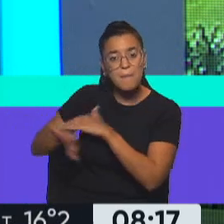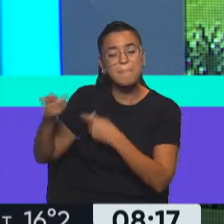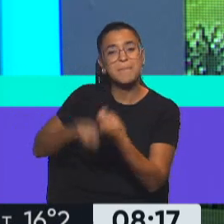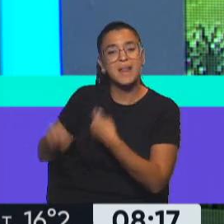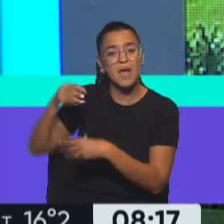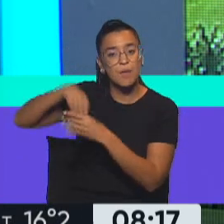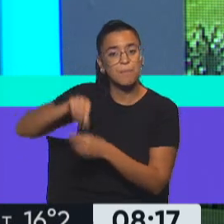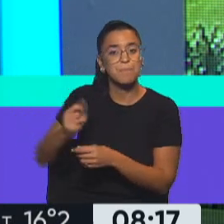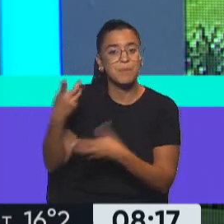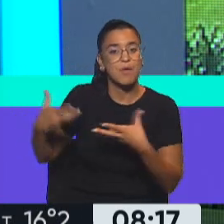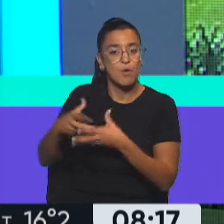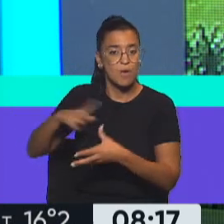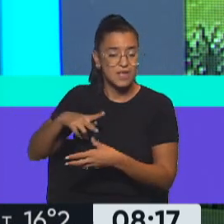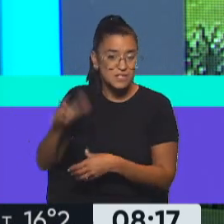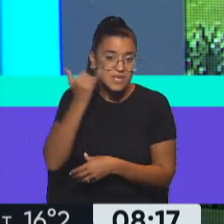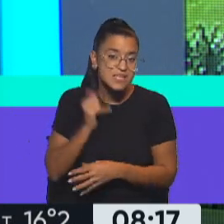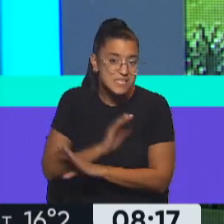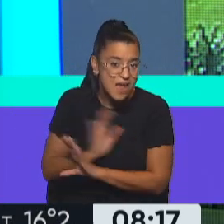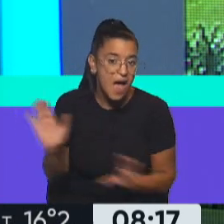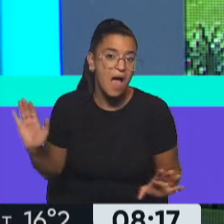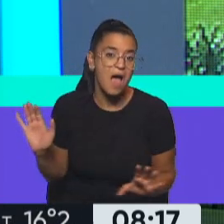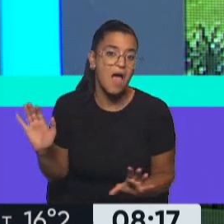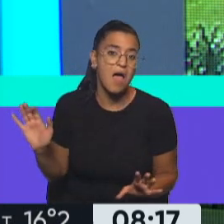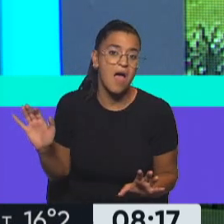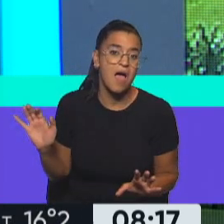interno en el primer fideicomiso. Eso estaba ya